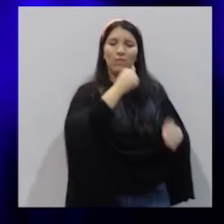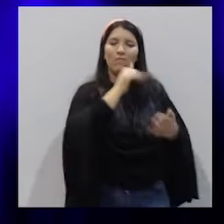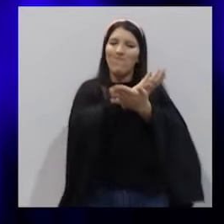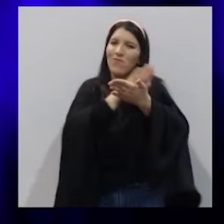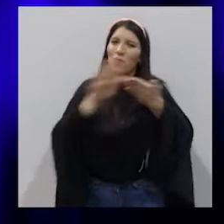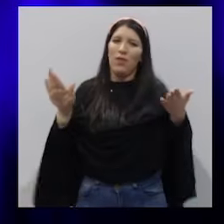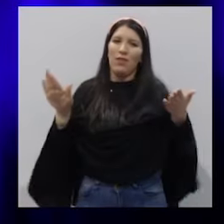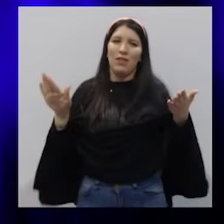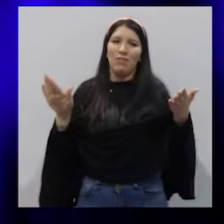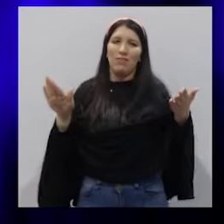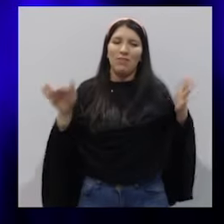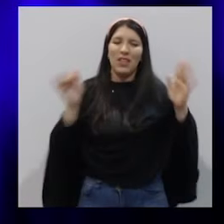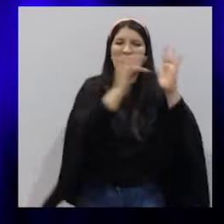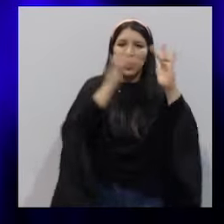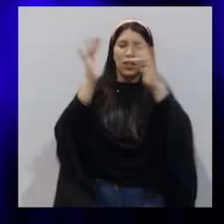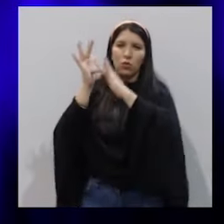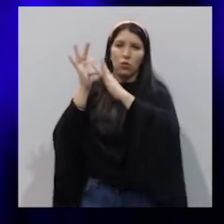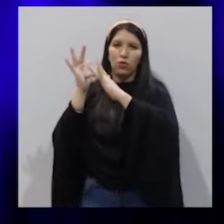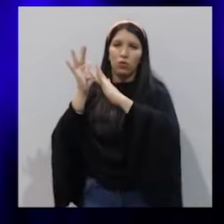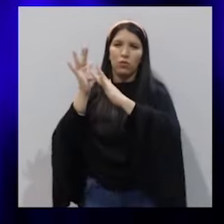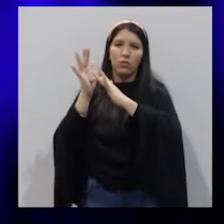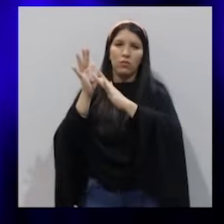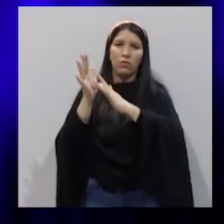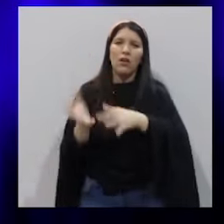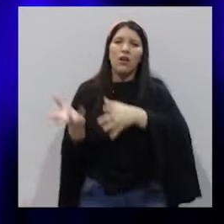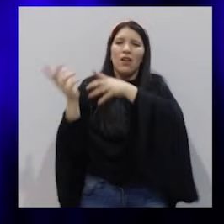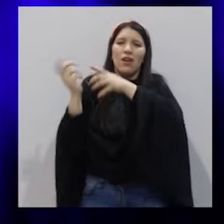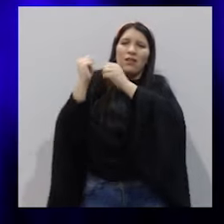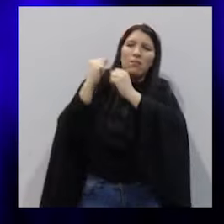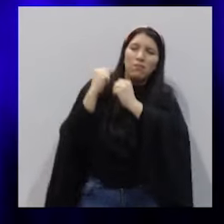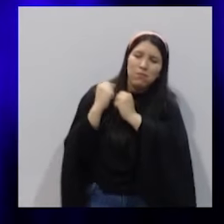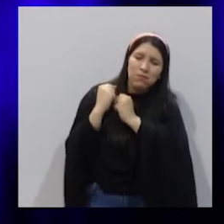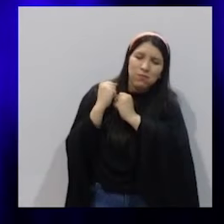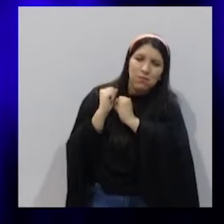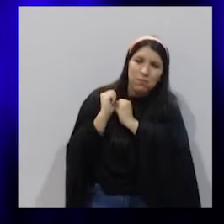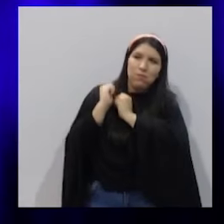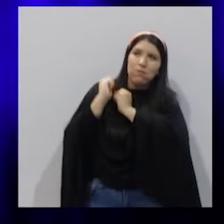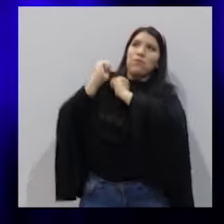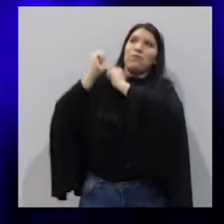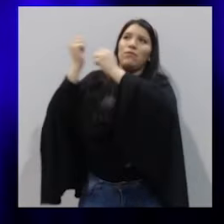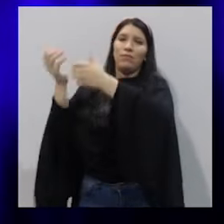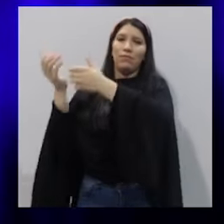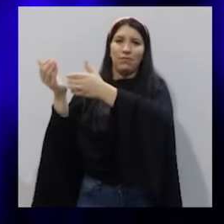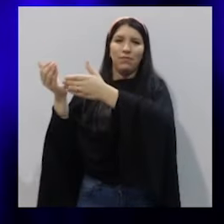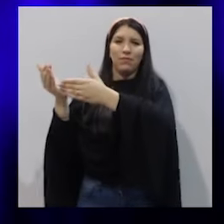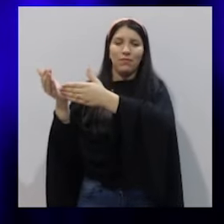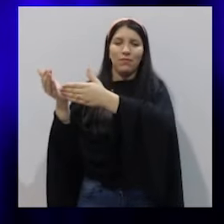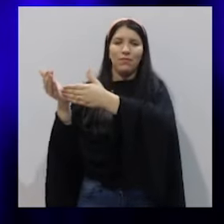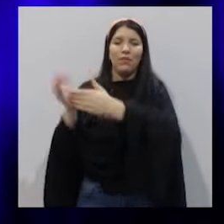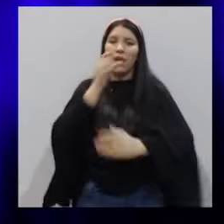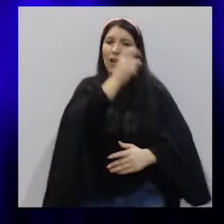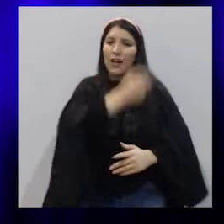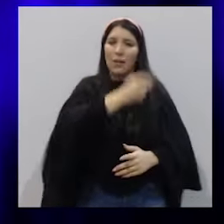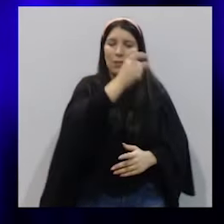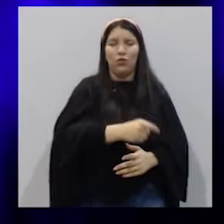personas el nombre de las personas es inscripto en el libro de la vida qué tremendo y ya la vida aquí en la